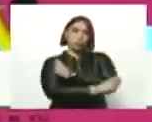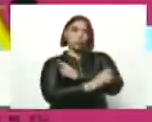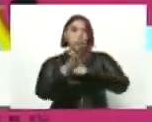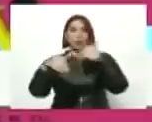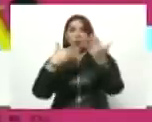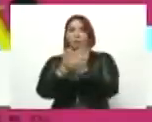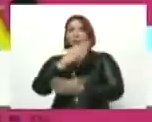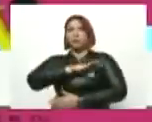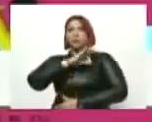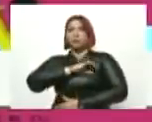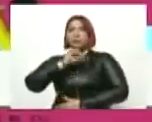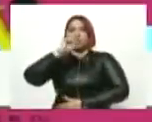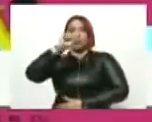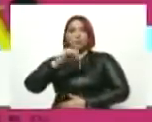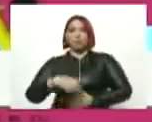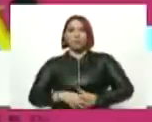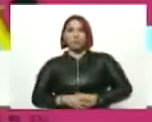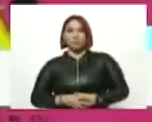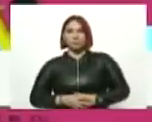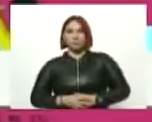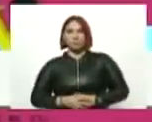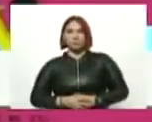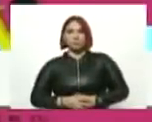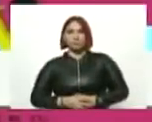al socialismo.